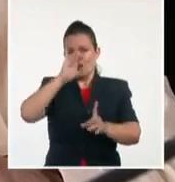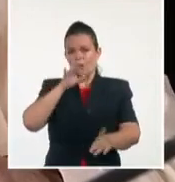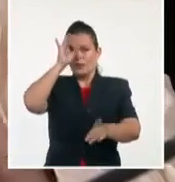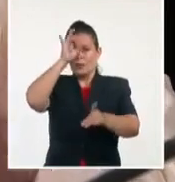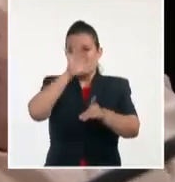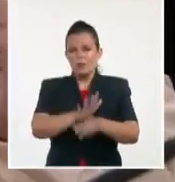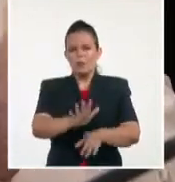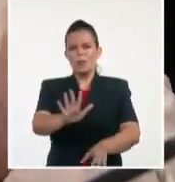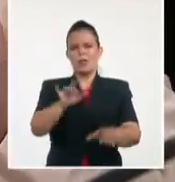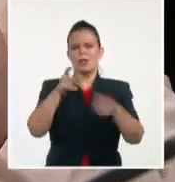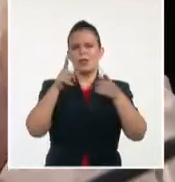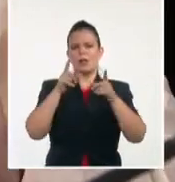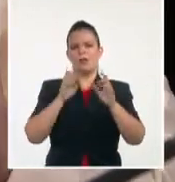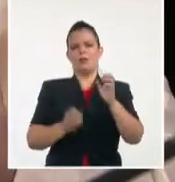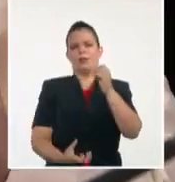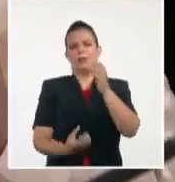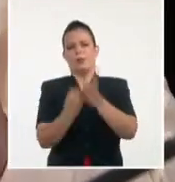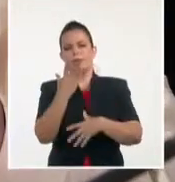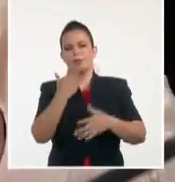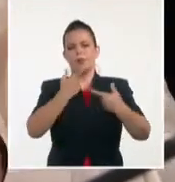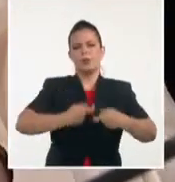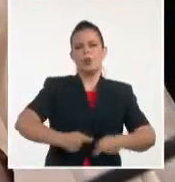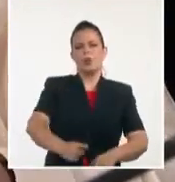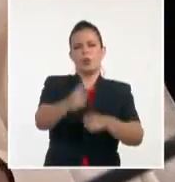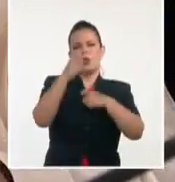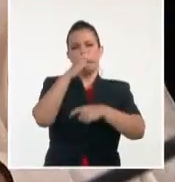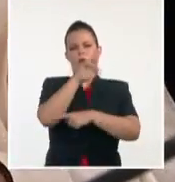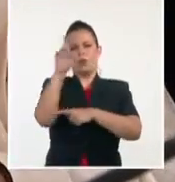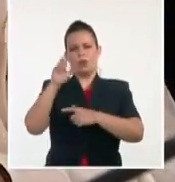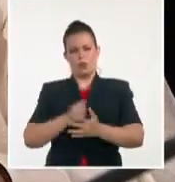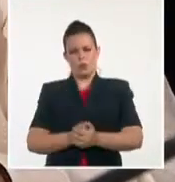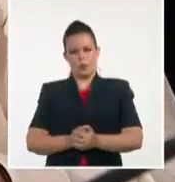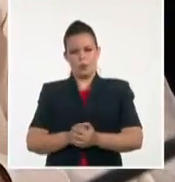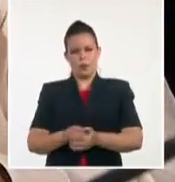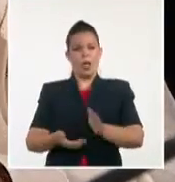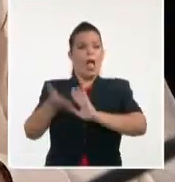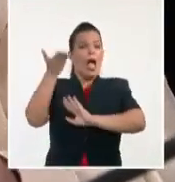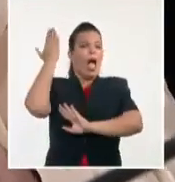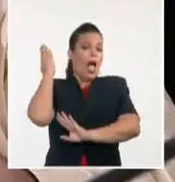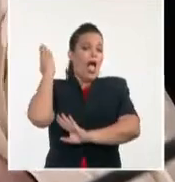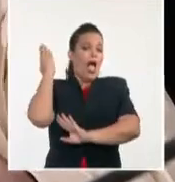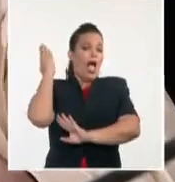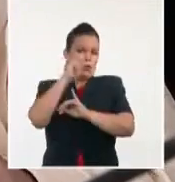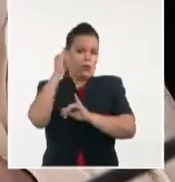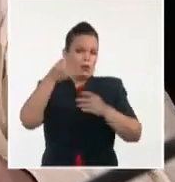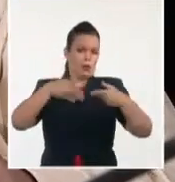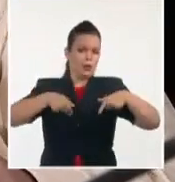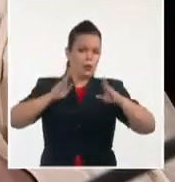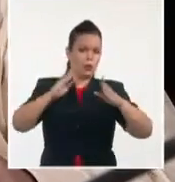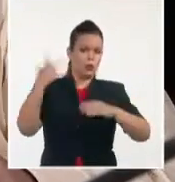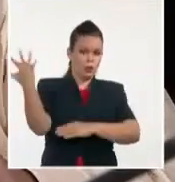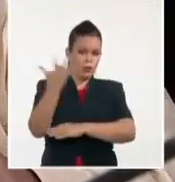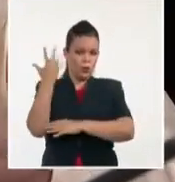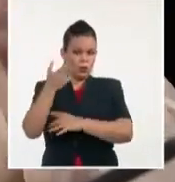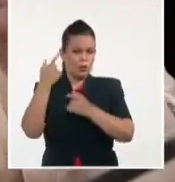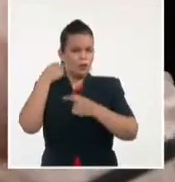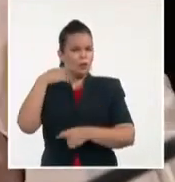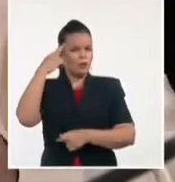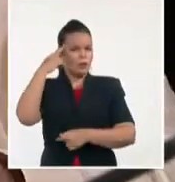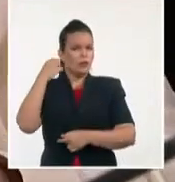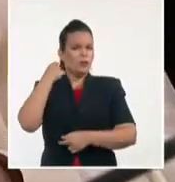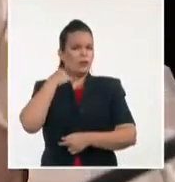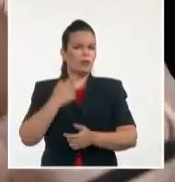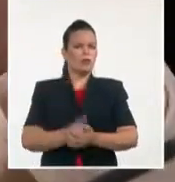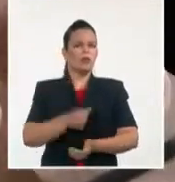Revolución. Antes de surgir el Instituto de Meteorología como institución, que fue en el año 1965, un